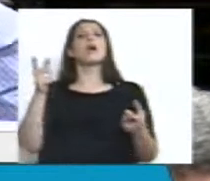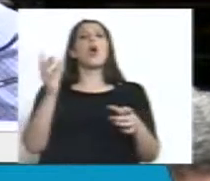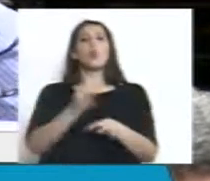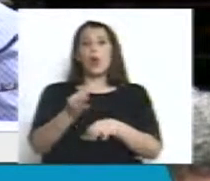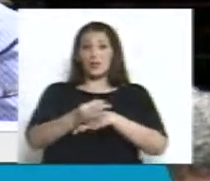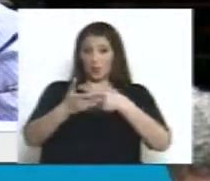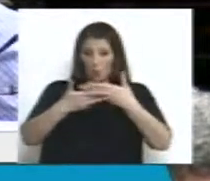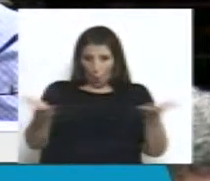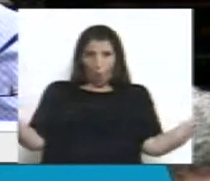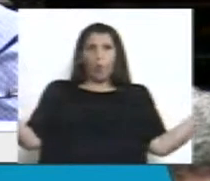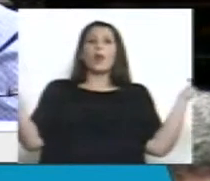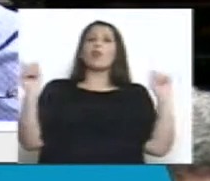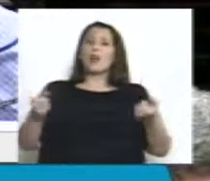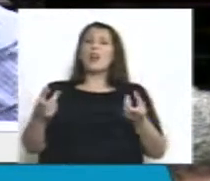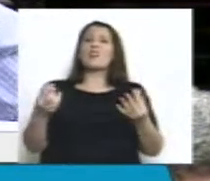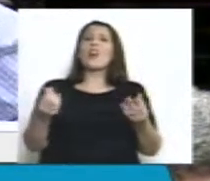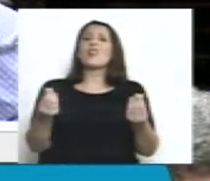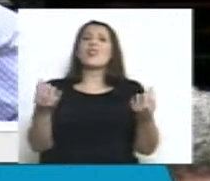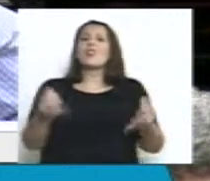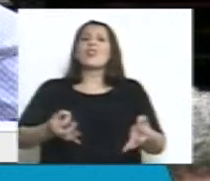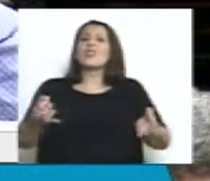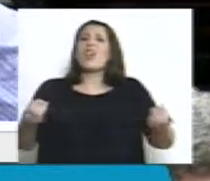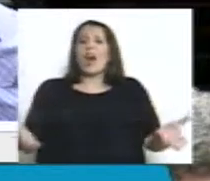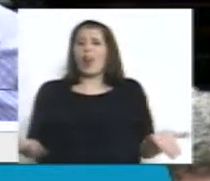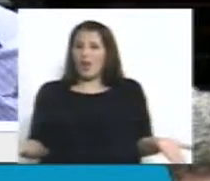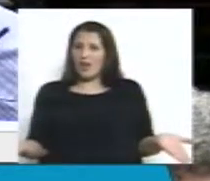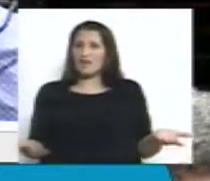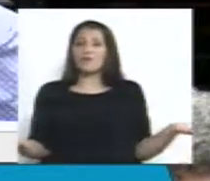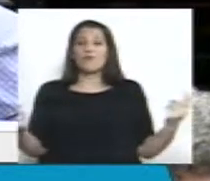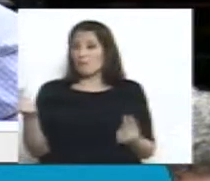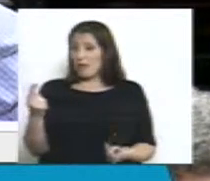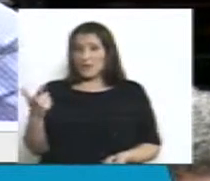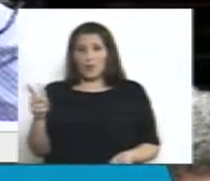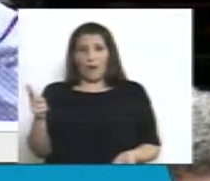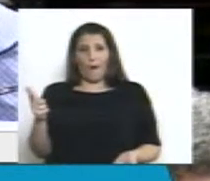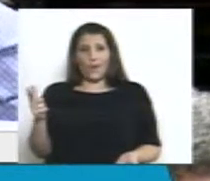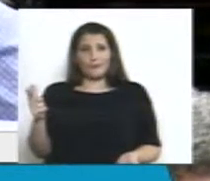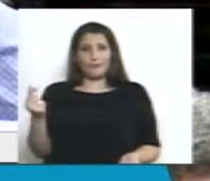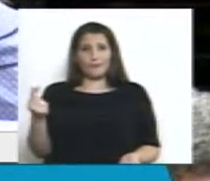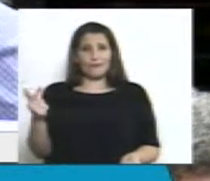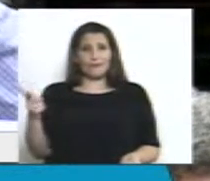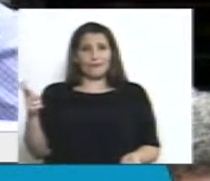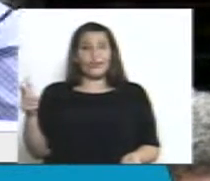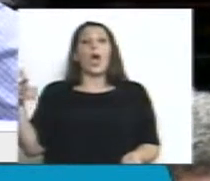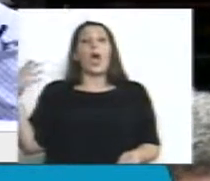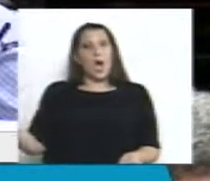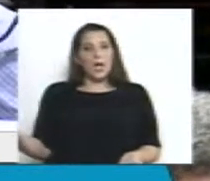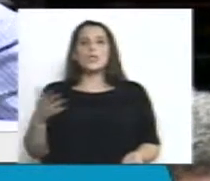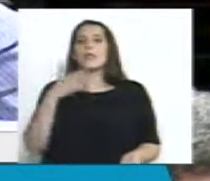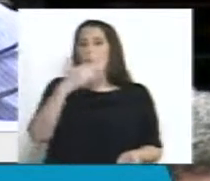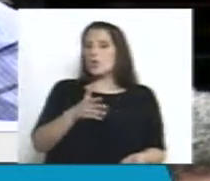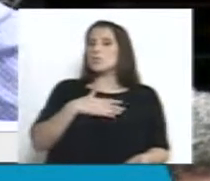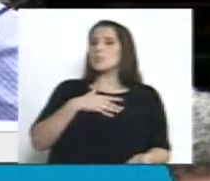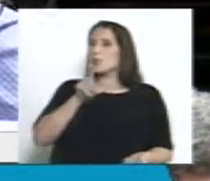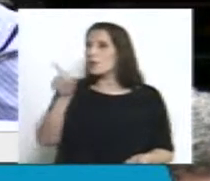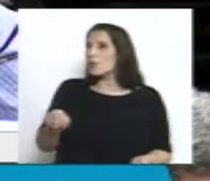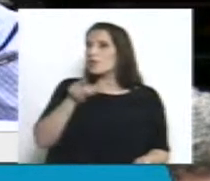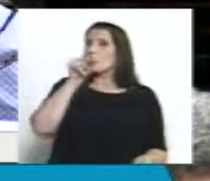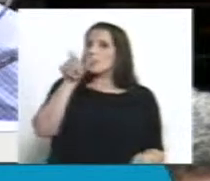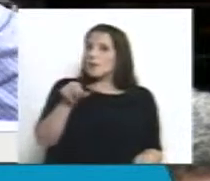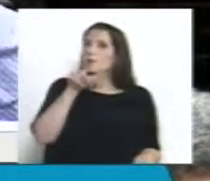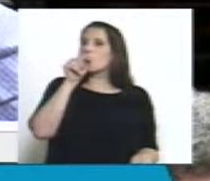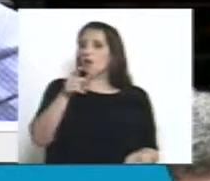que ustedes saben la calidad de la educación pública, y no tienen los fondos. Entonces después recurrentemente nos quejamos. Es